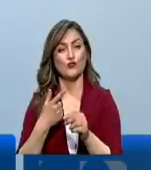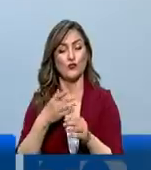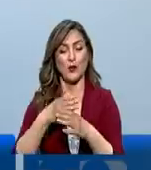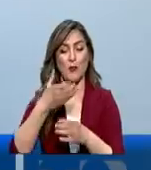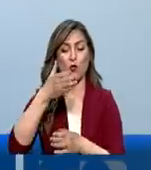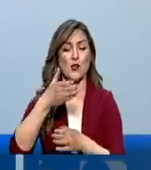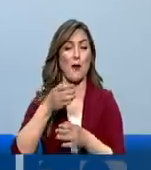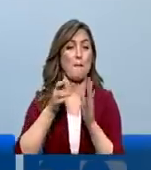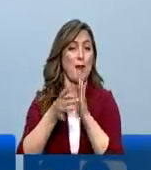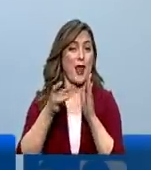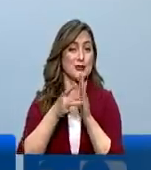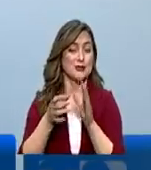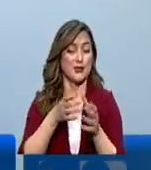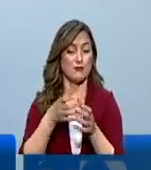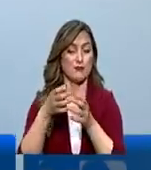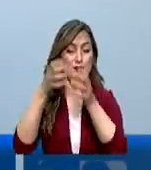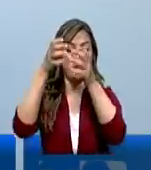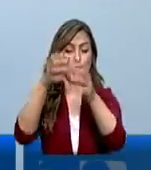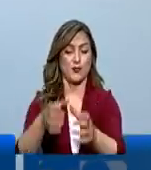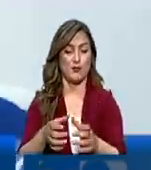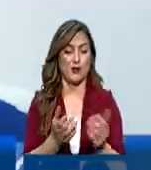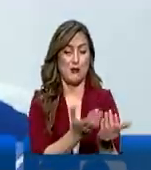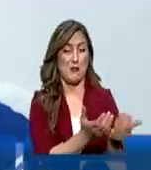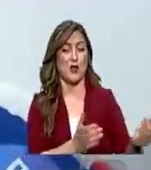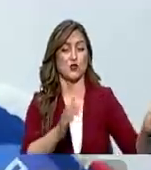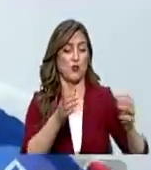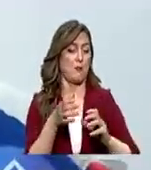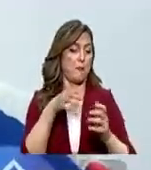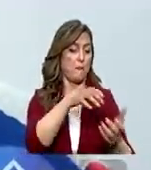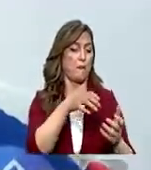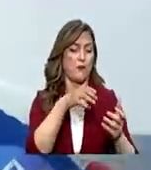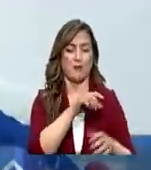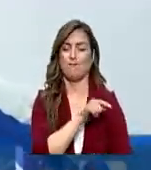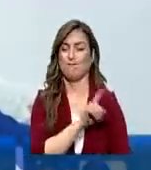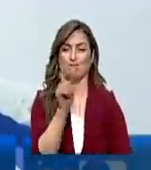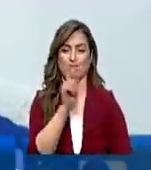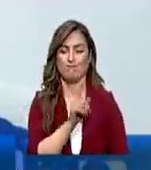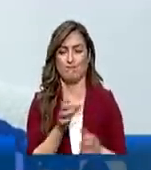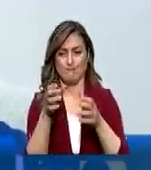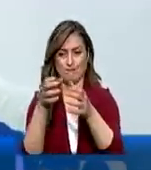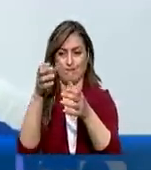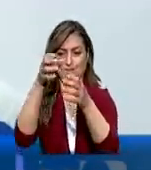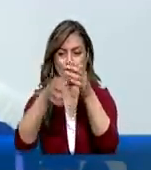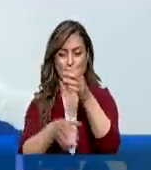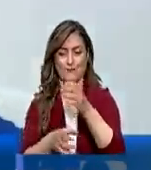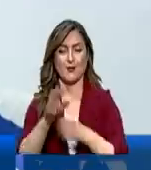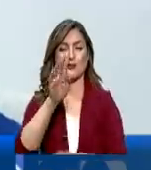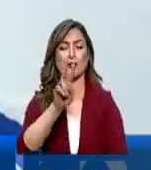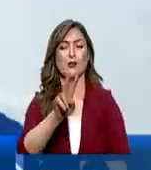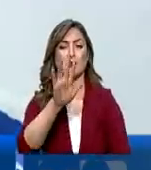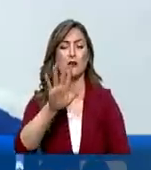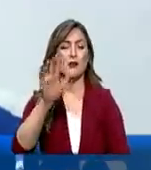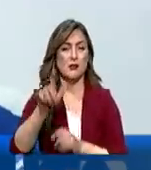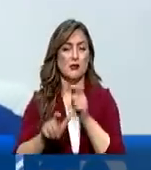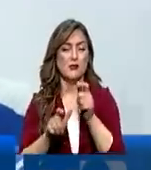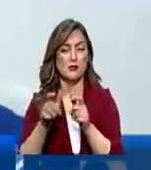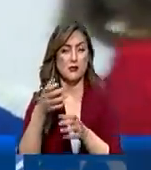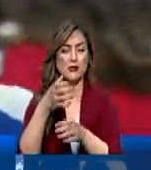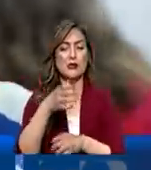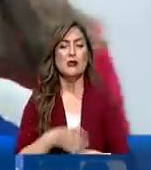botellas plásticas que llegan al relleno sanitario. Son 255.000 botellas al día que queremos nosotros